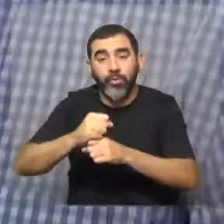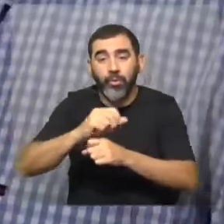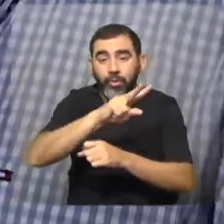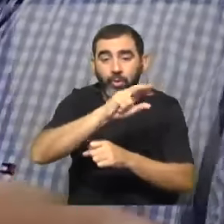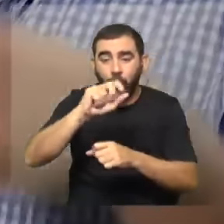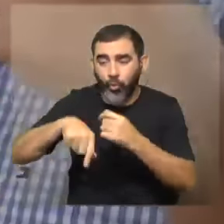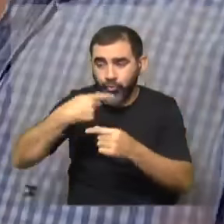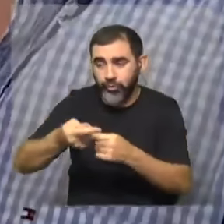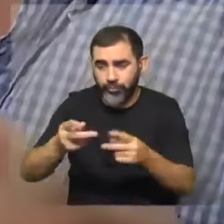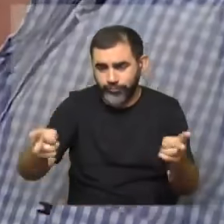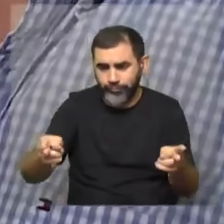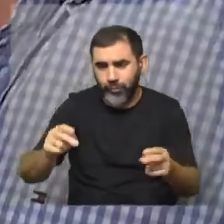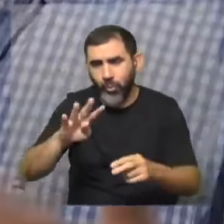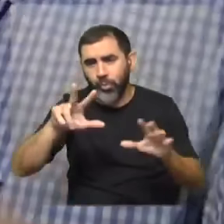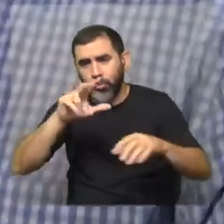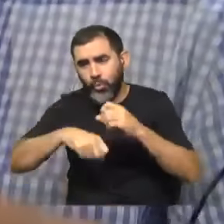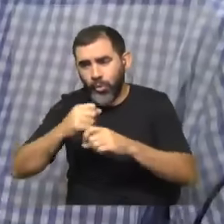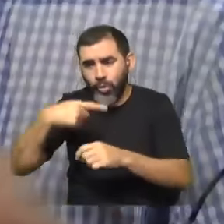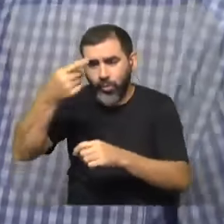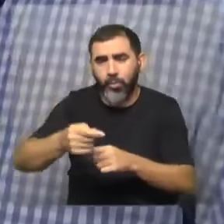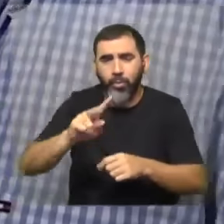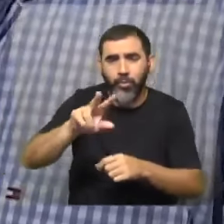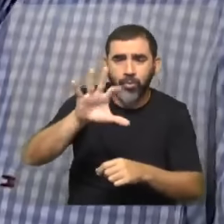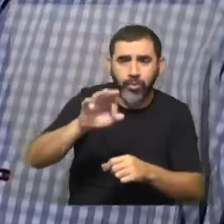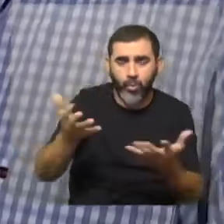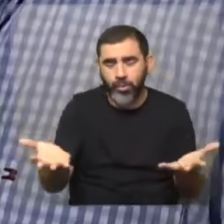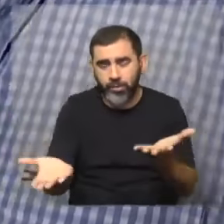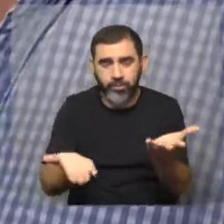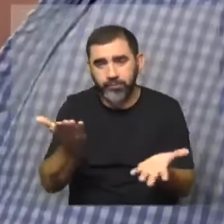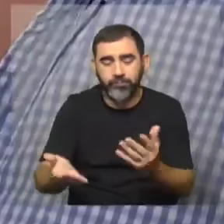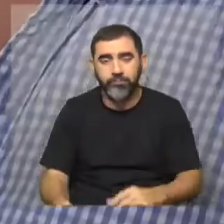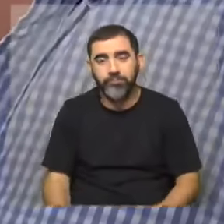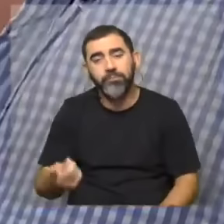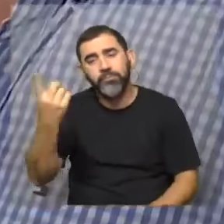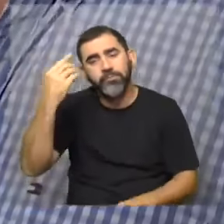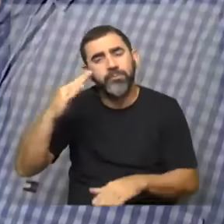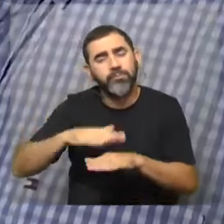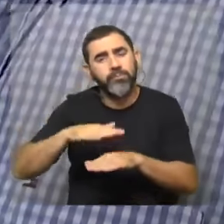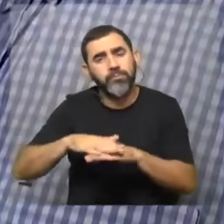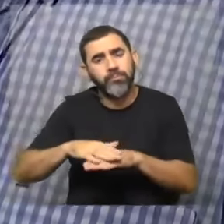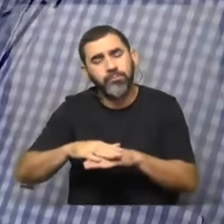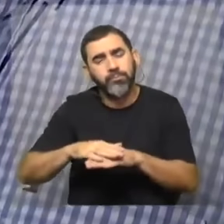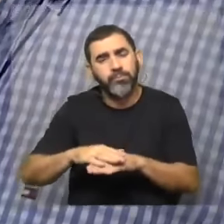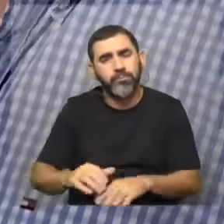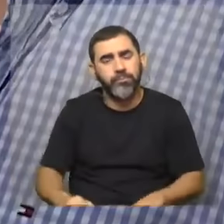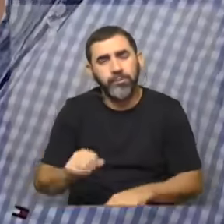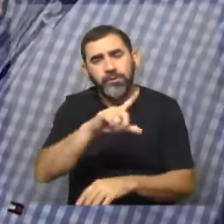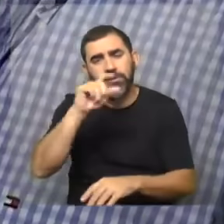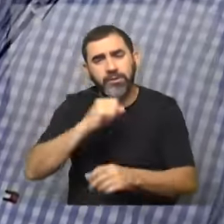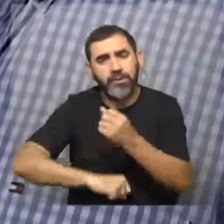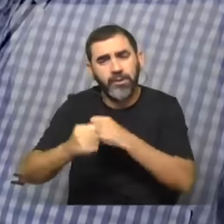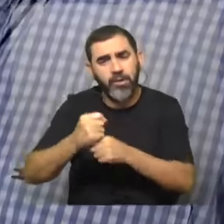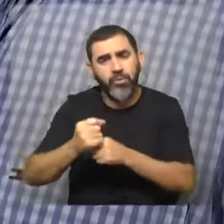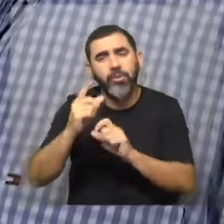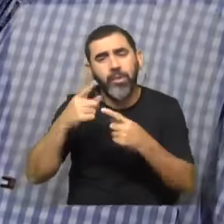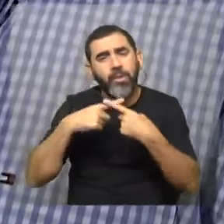200 o 48 años después se festejaron los 250 En aquel momento hace 100 años hubo un